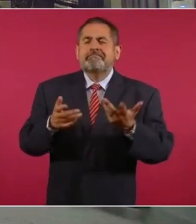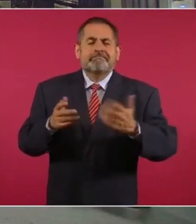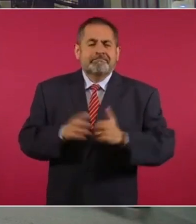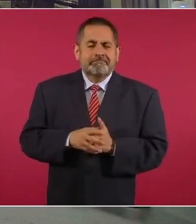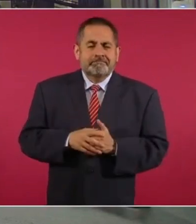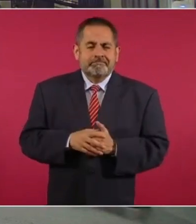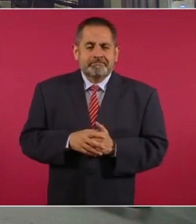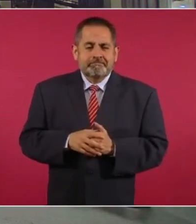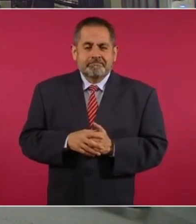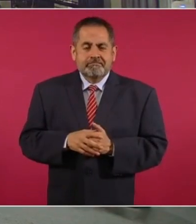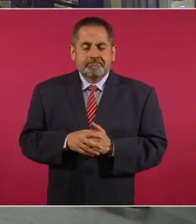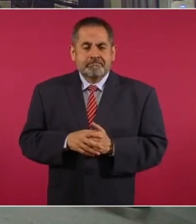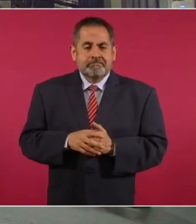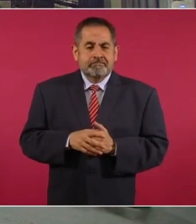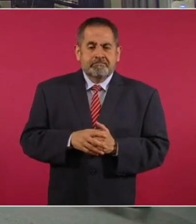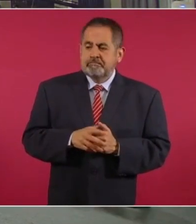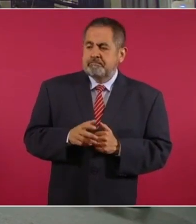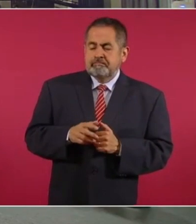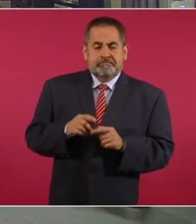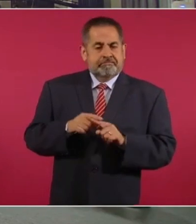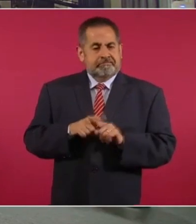en blanco o negro,